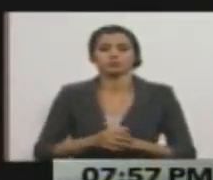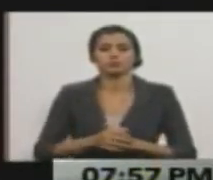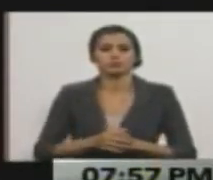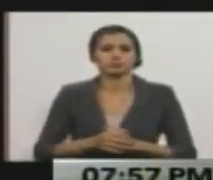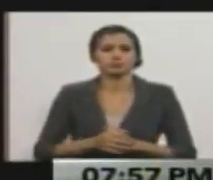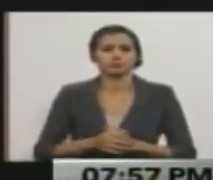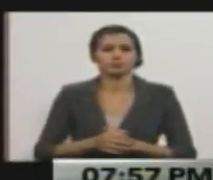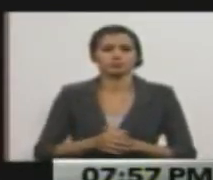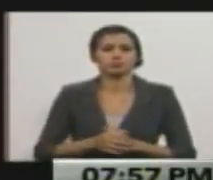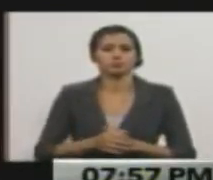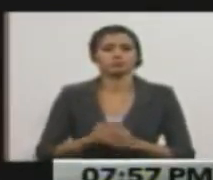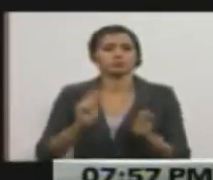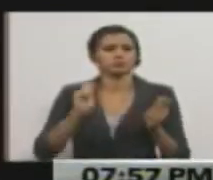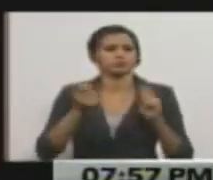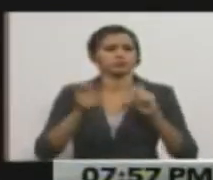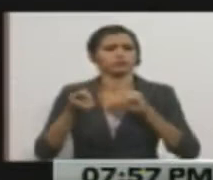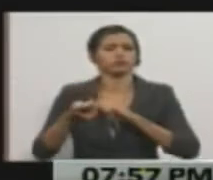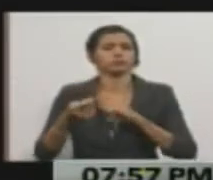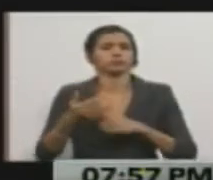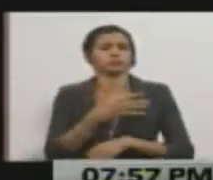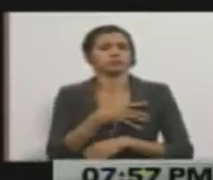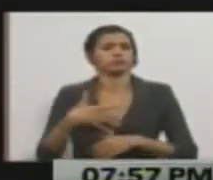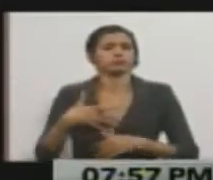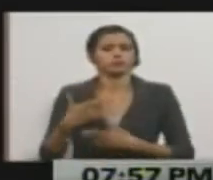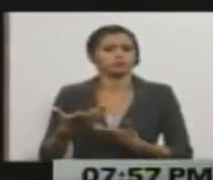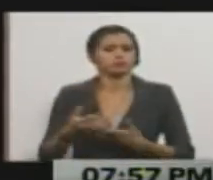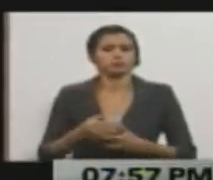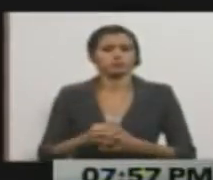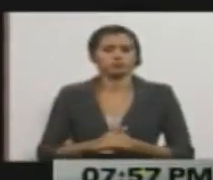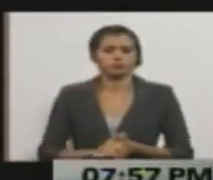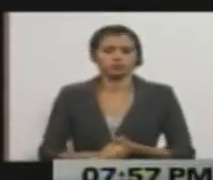por el cual se pretende